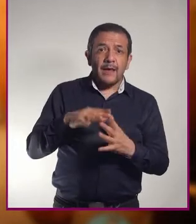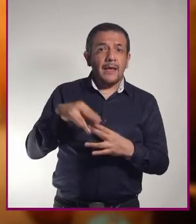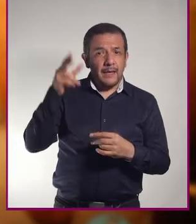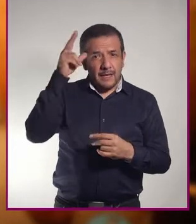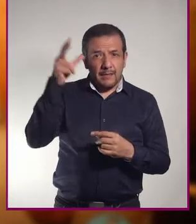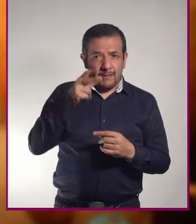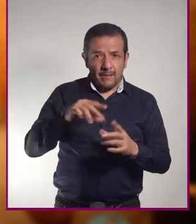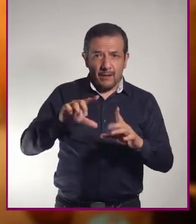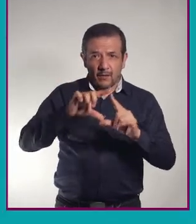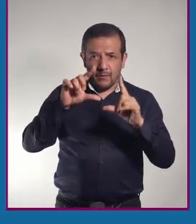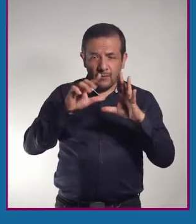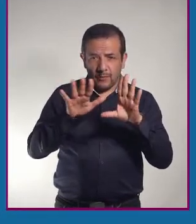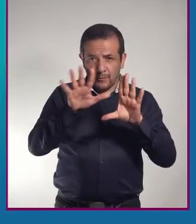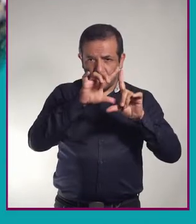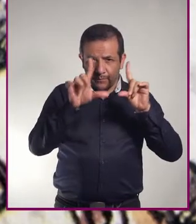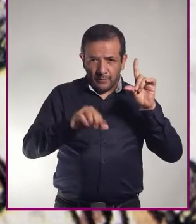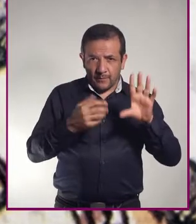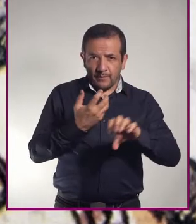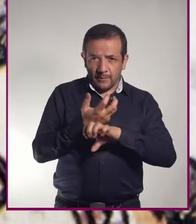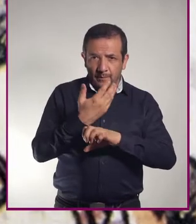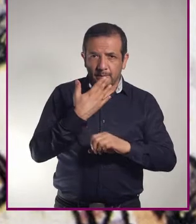Hidalgo.